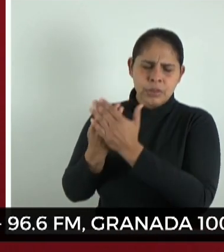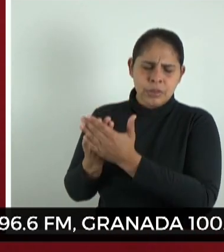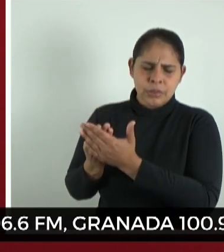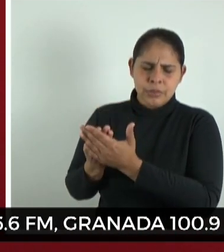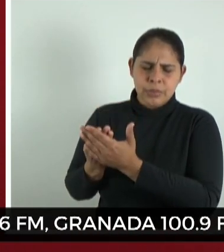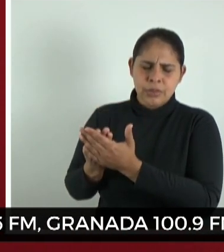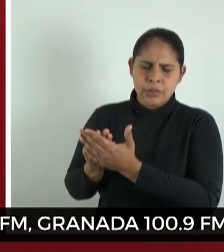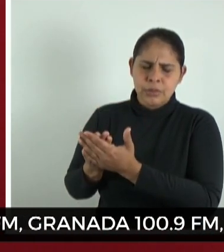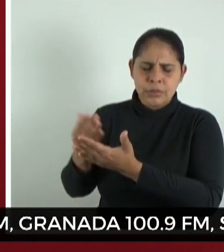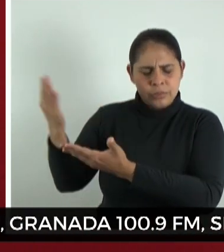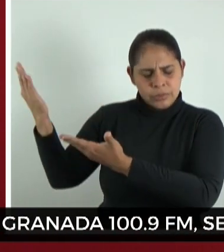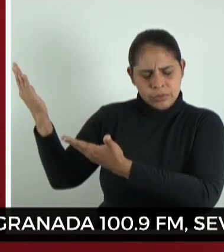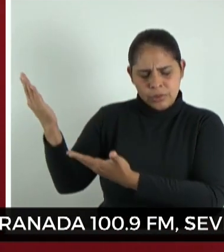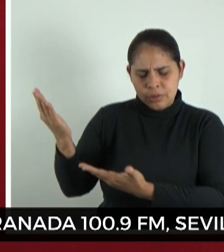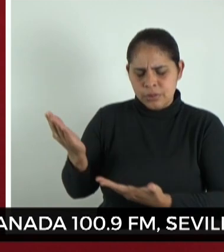que me ayudes.